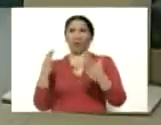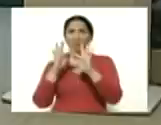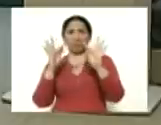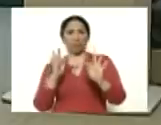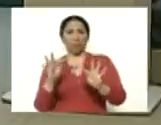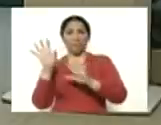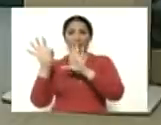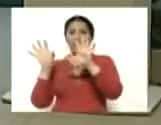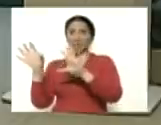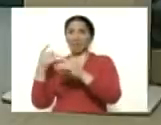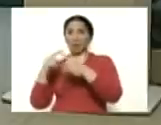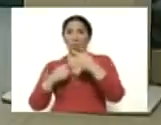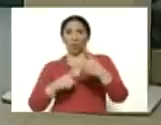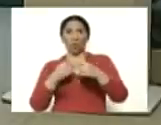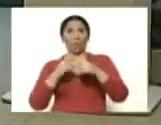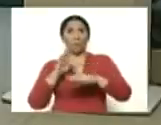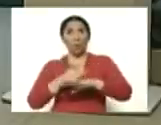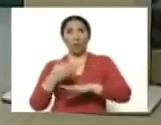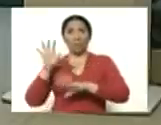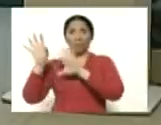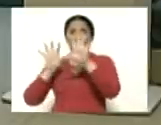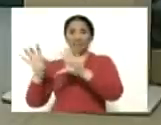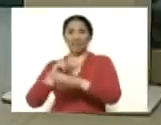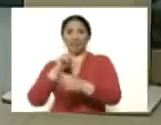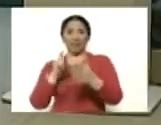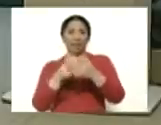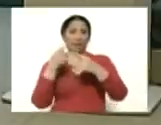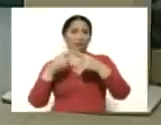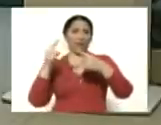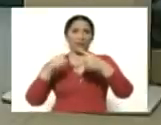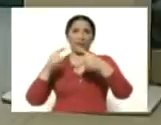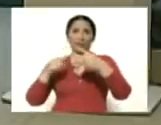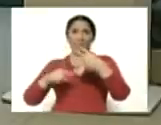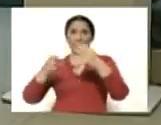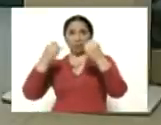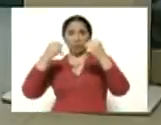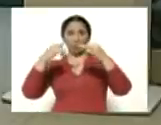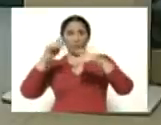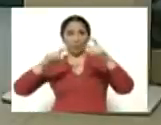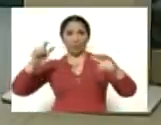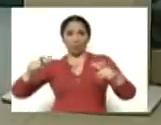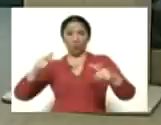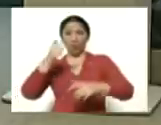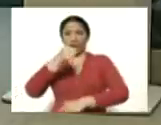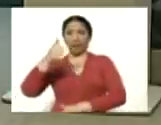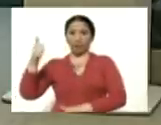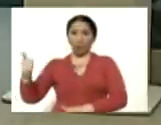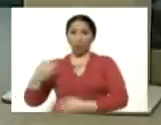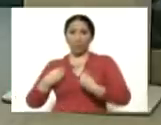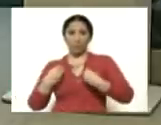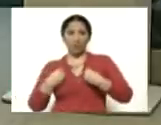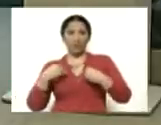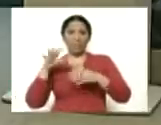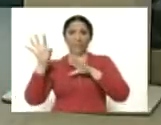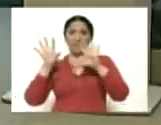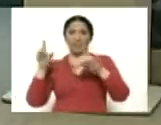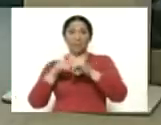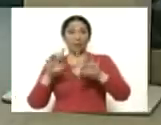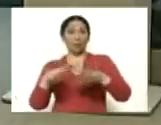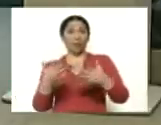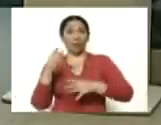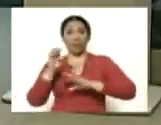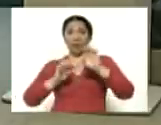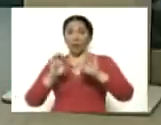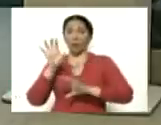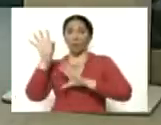otros, porque los países tienen, por lo general, distintos números de habitantes en cada uno de ellos. Pero cuando evaluamos